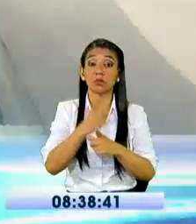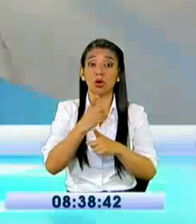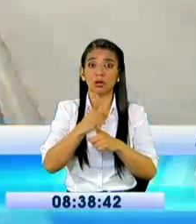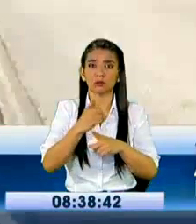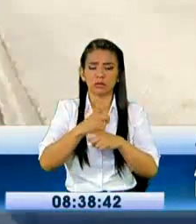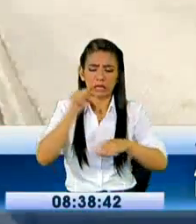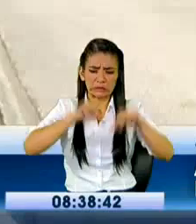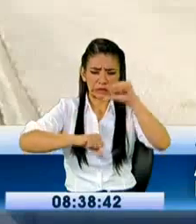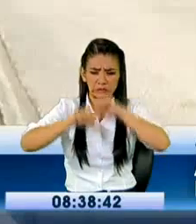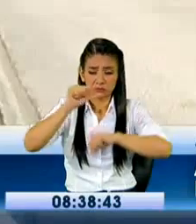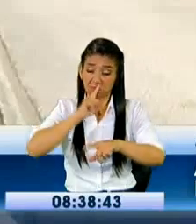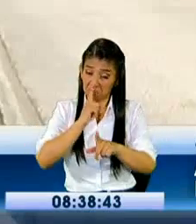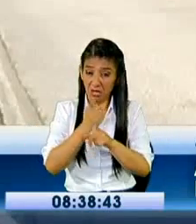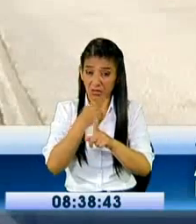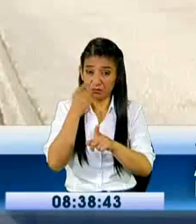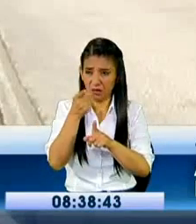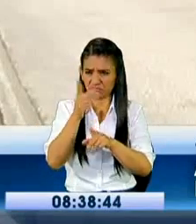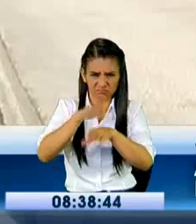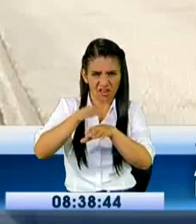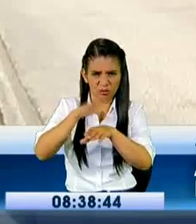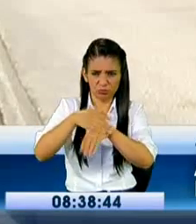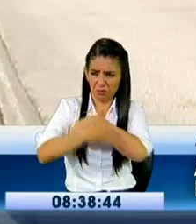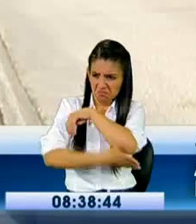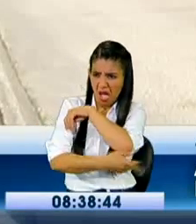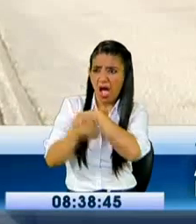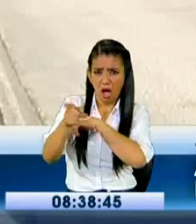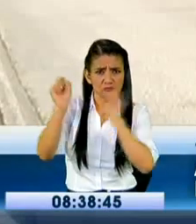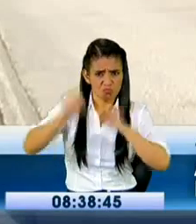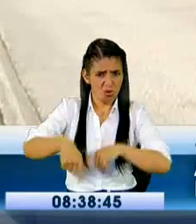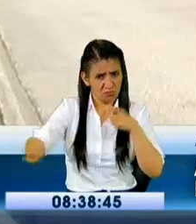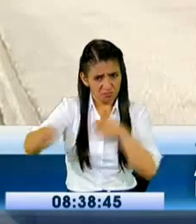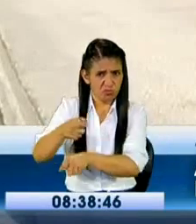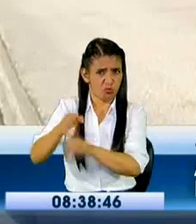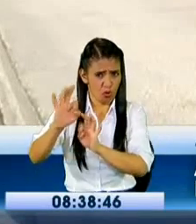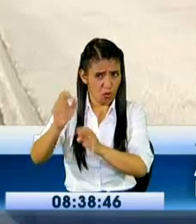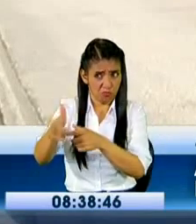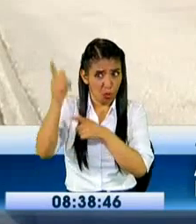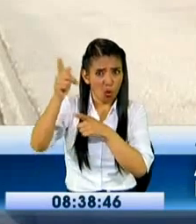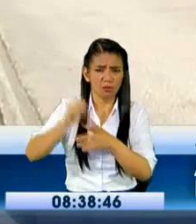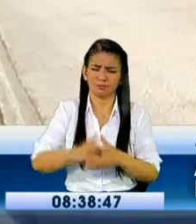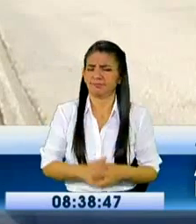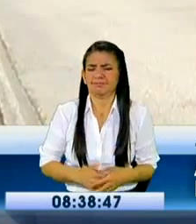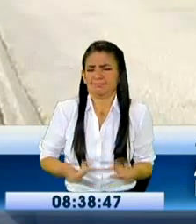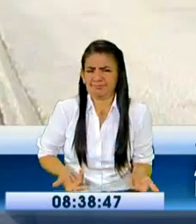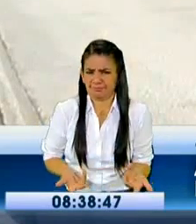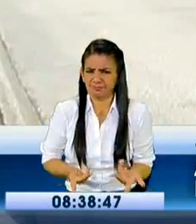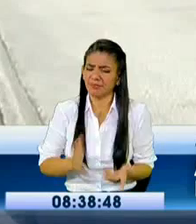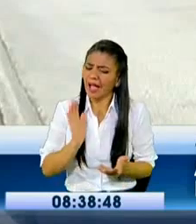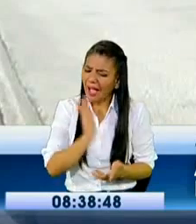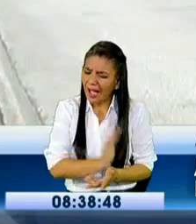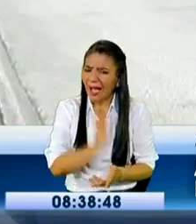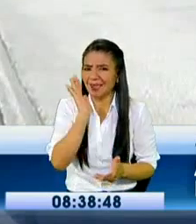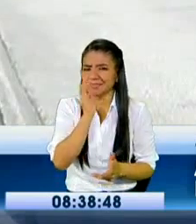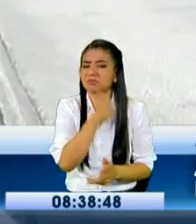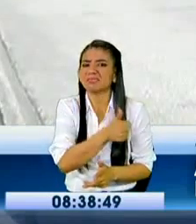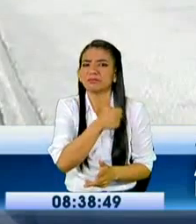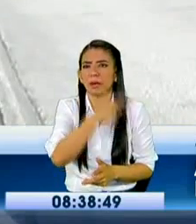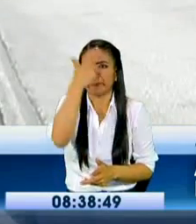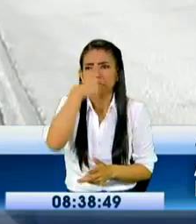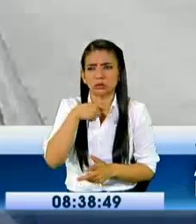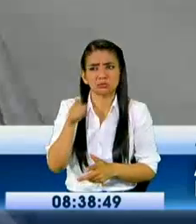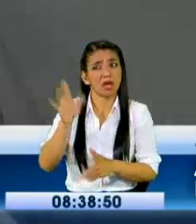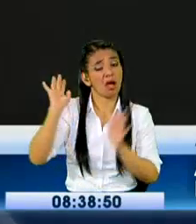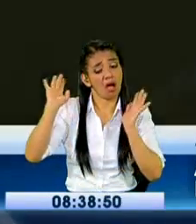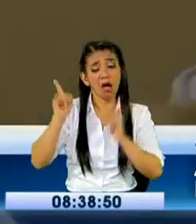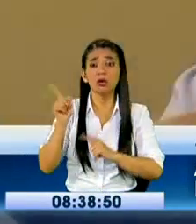considera que la infidelidad no puede ser una condición exclusiva que derive en un asesinato. De hecho, es un elemento que se identifica como